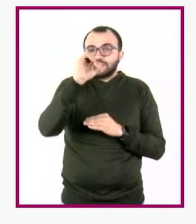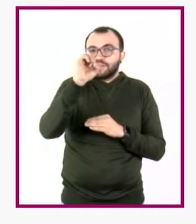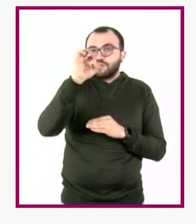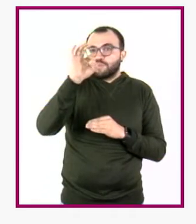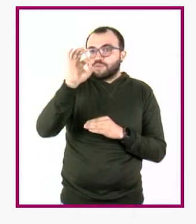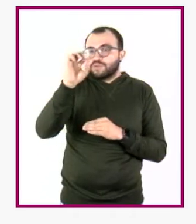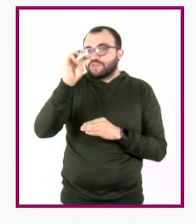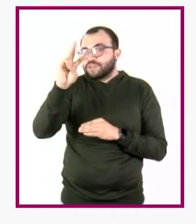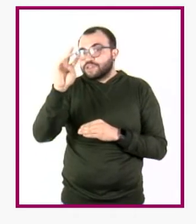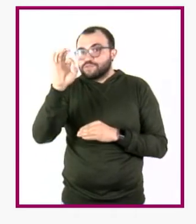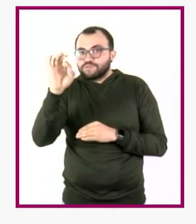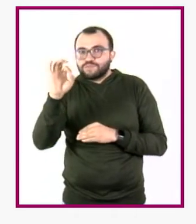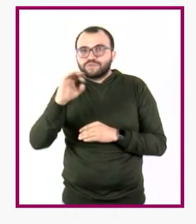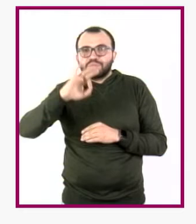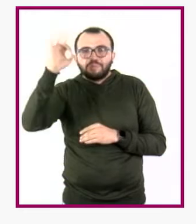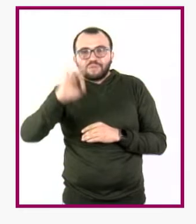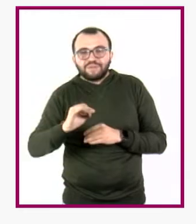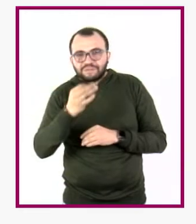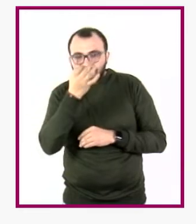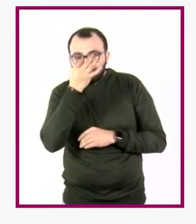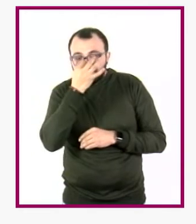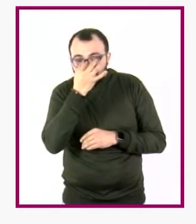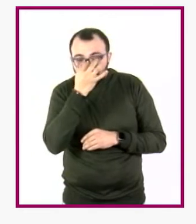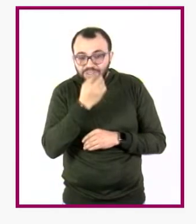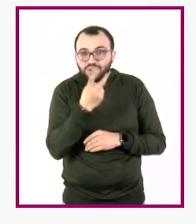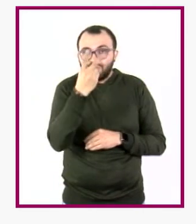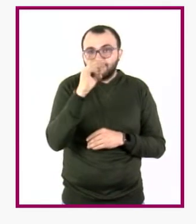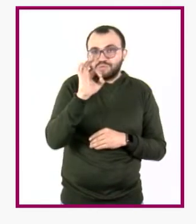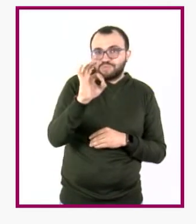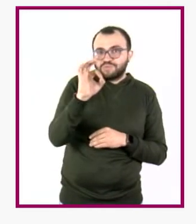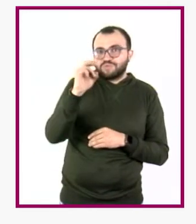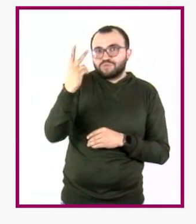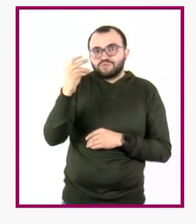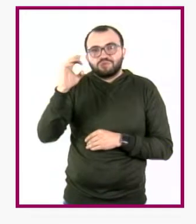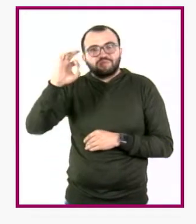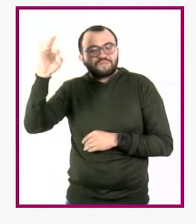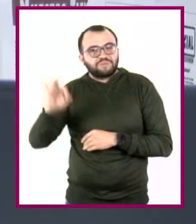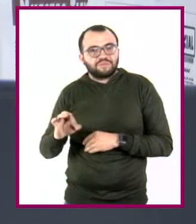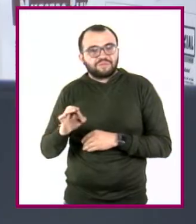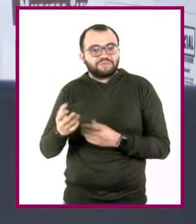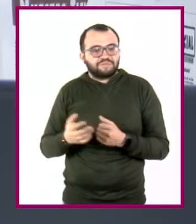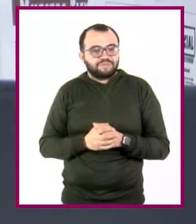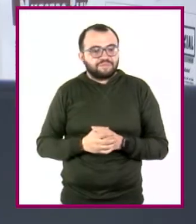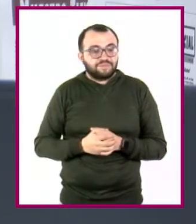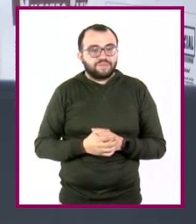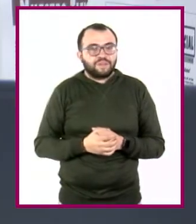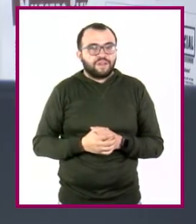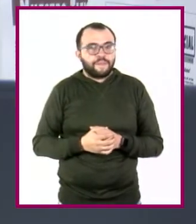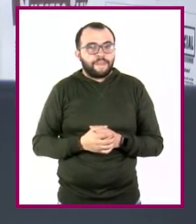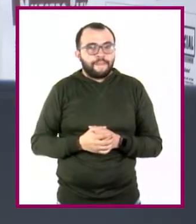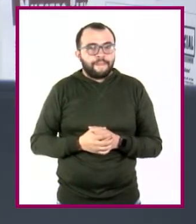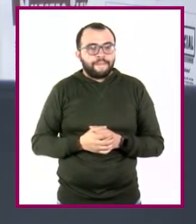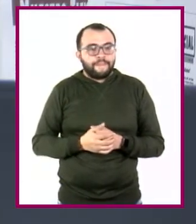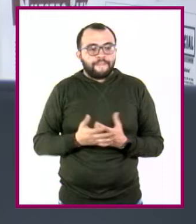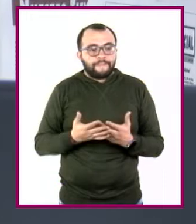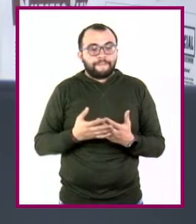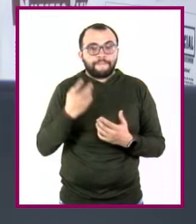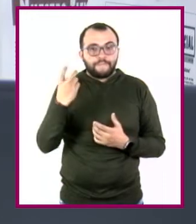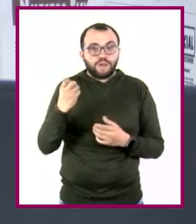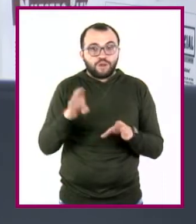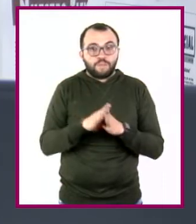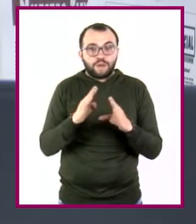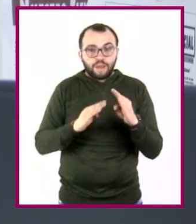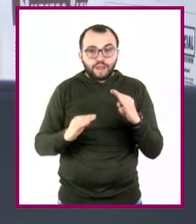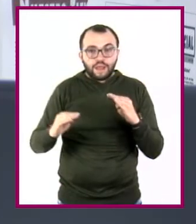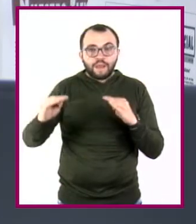pasando de 19% a 19.2% respectivamente. Uno de los factores que han ocasionado el aumento